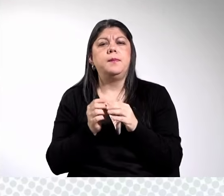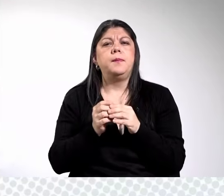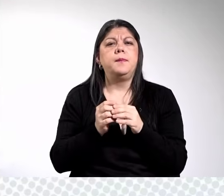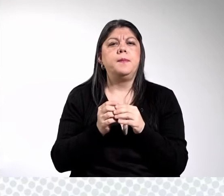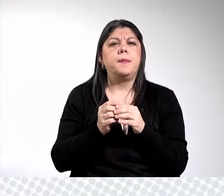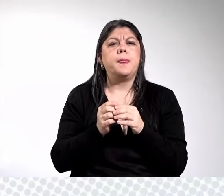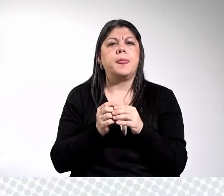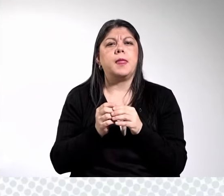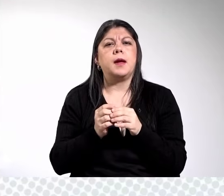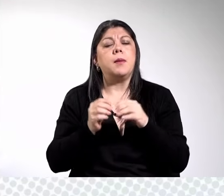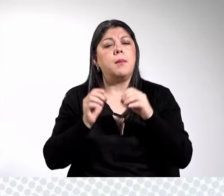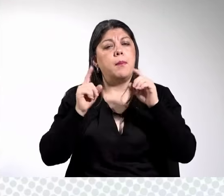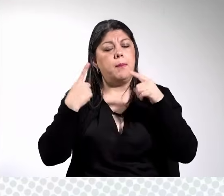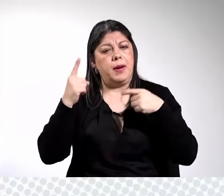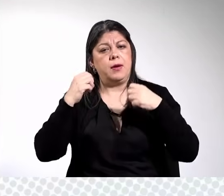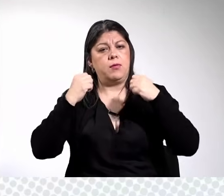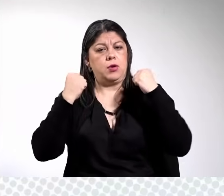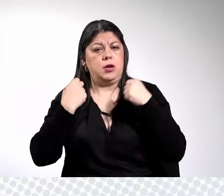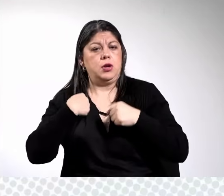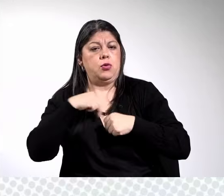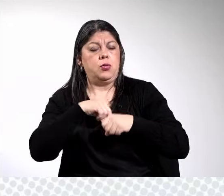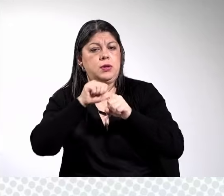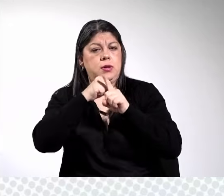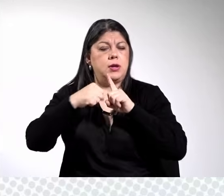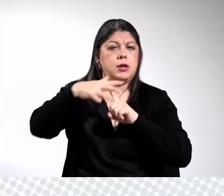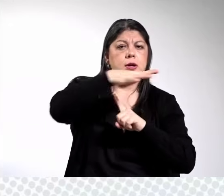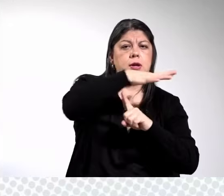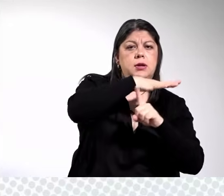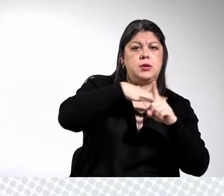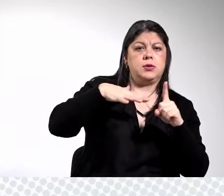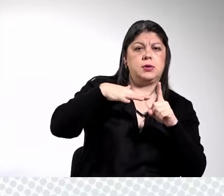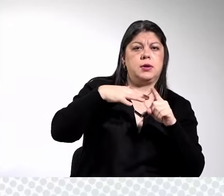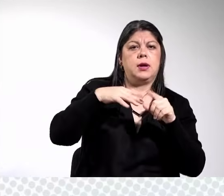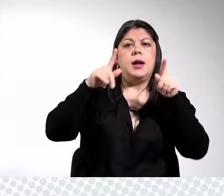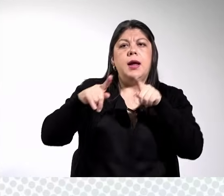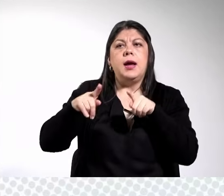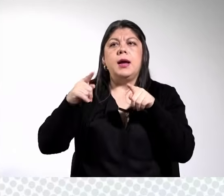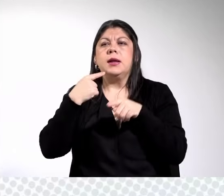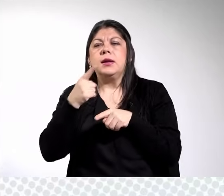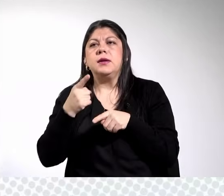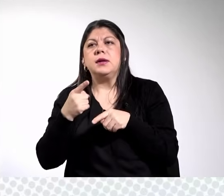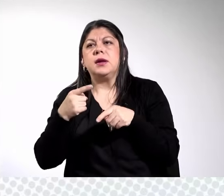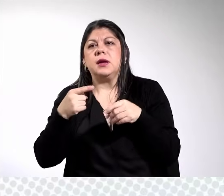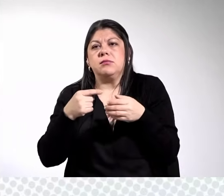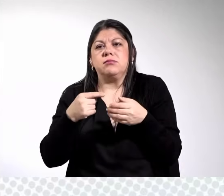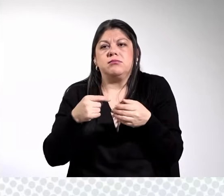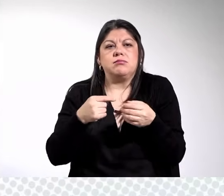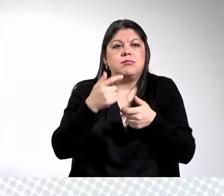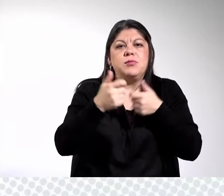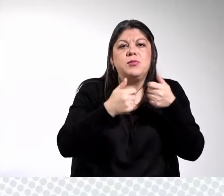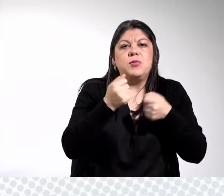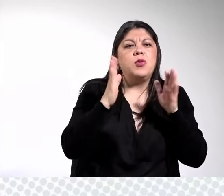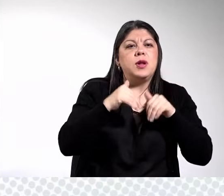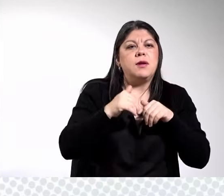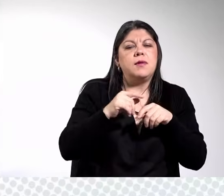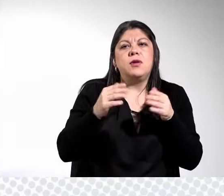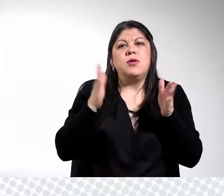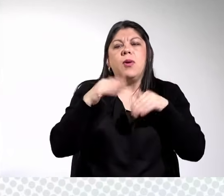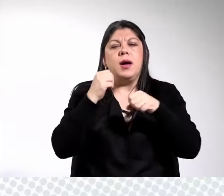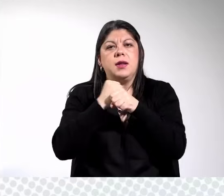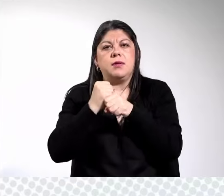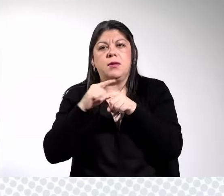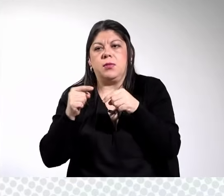de que fortalezca nuestra sociedad, porque mucha gente dice, nos quitan el trabajo, pero ¿cuántos costarricenses quieren ir a cortar caña?